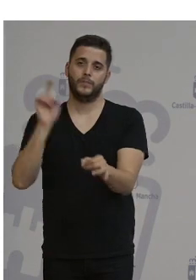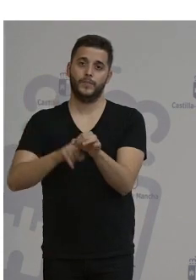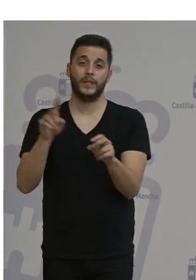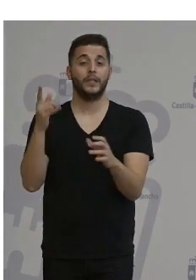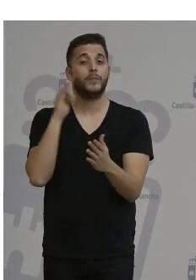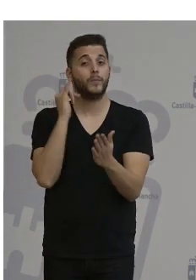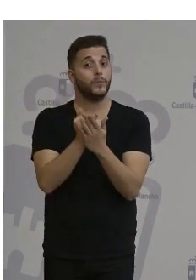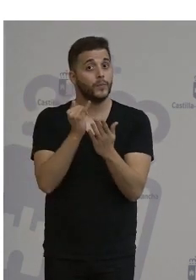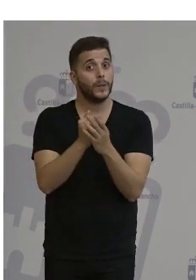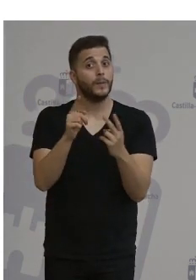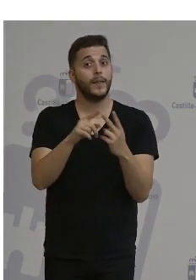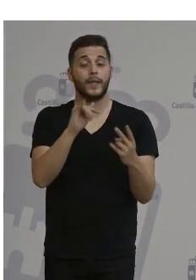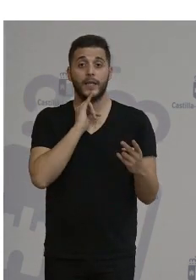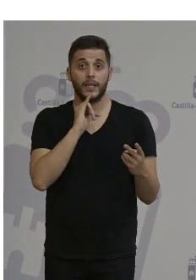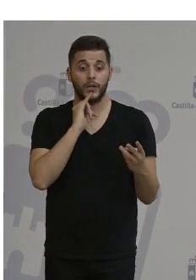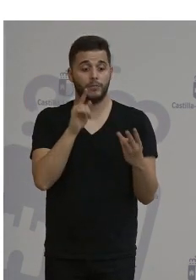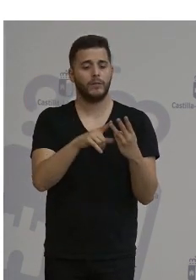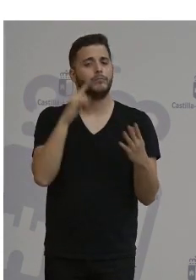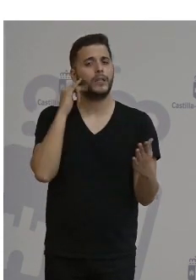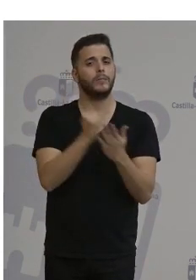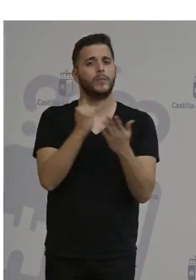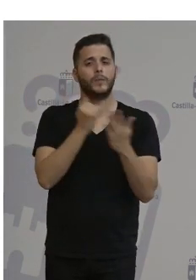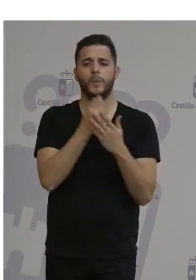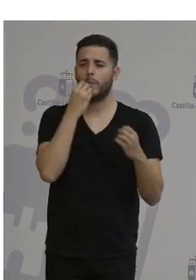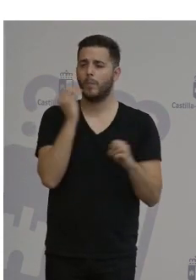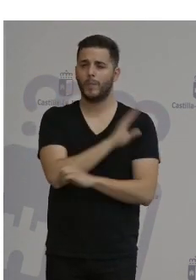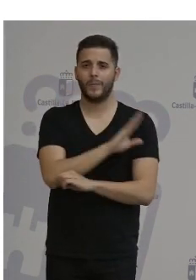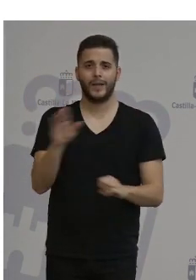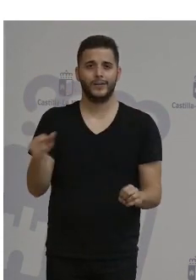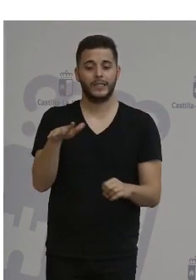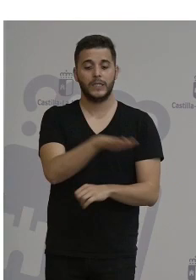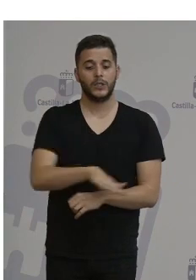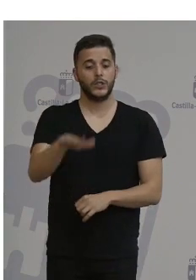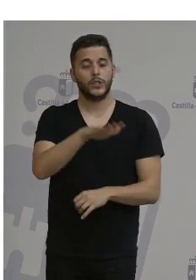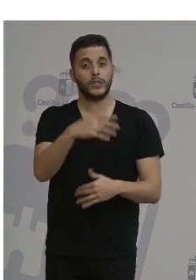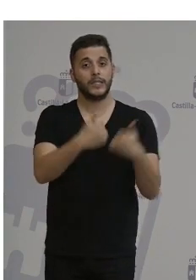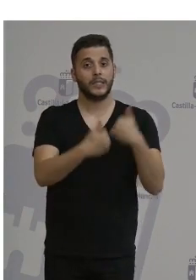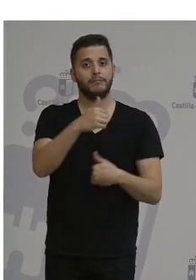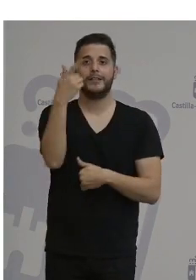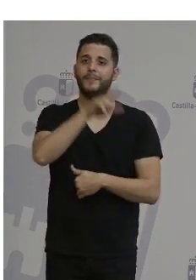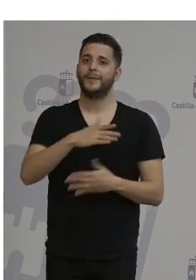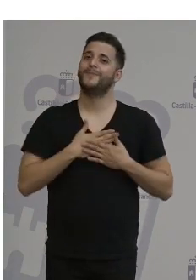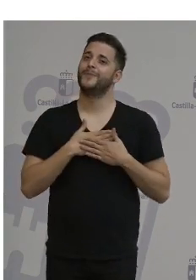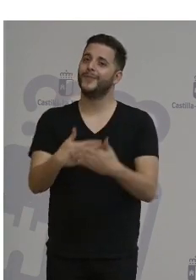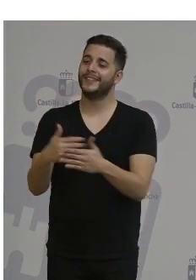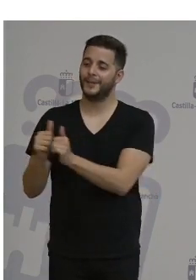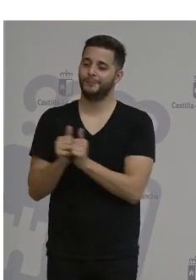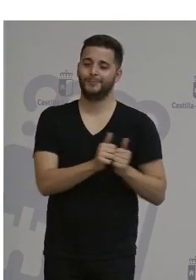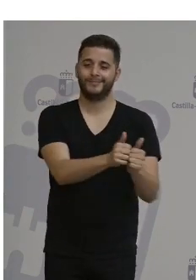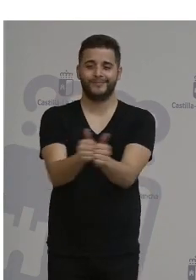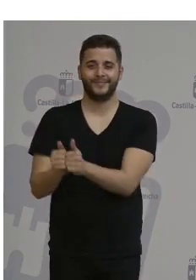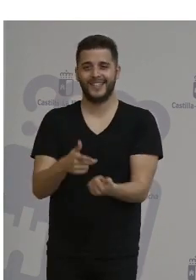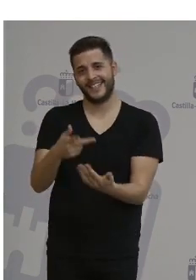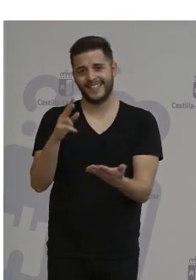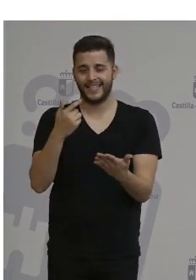idioma y en la preparación excelente del espacio del examen y de los voluntarios que acompañaron a los opositores en este examen.